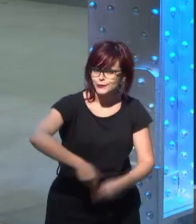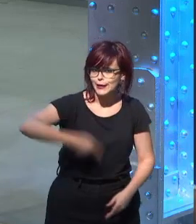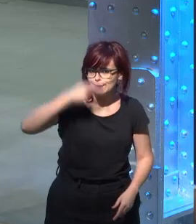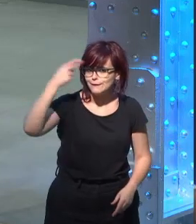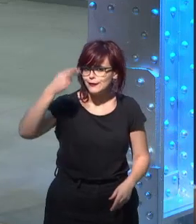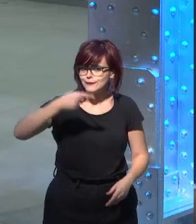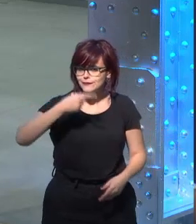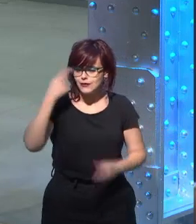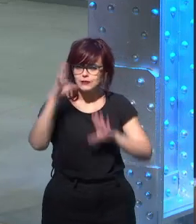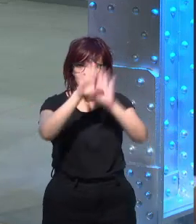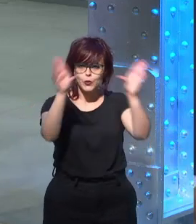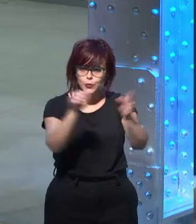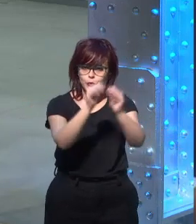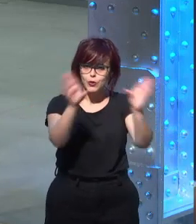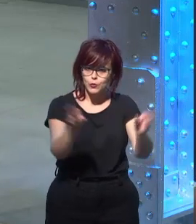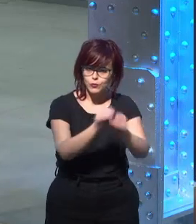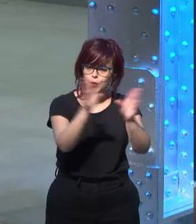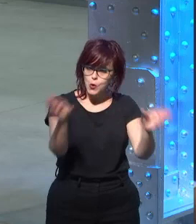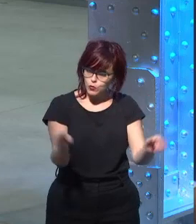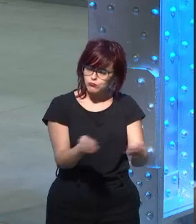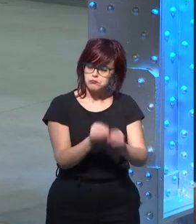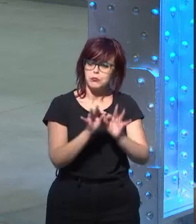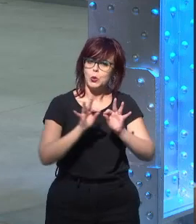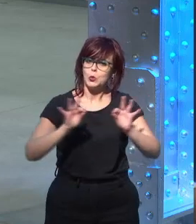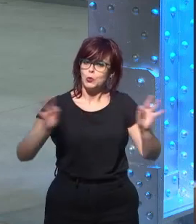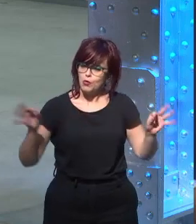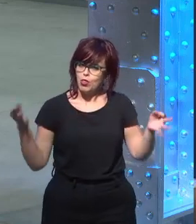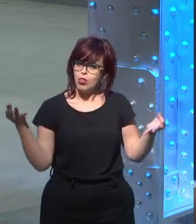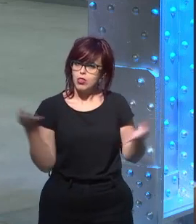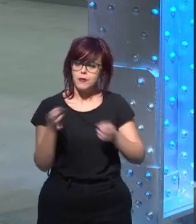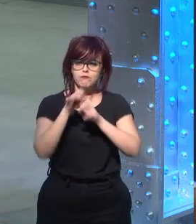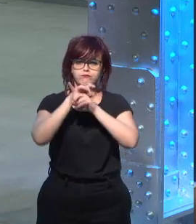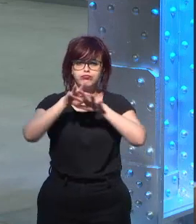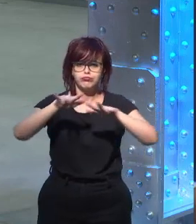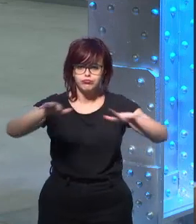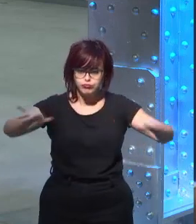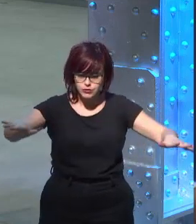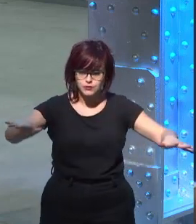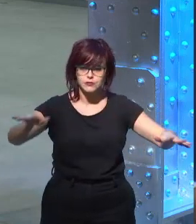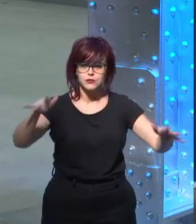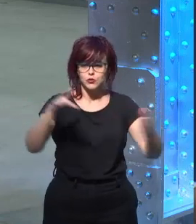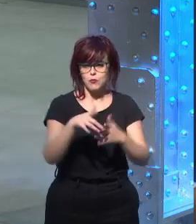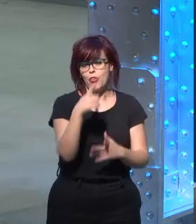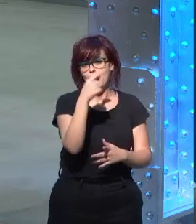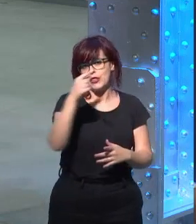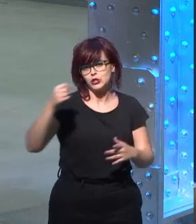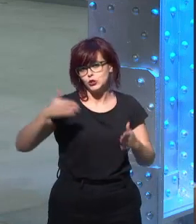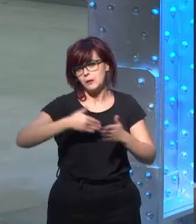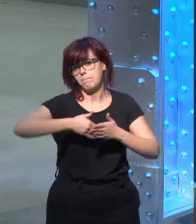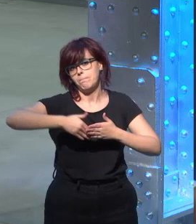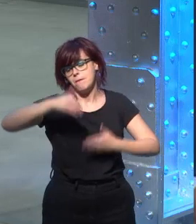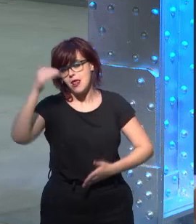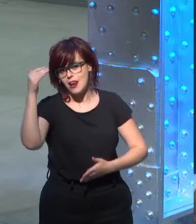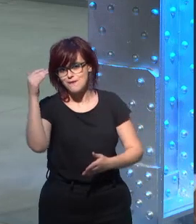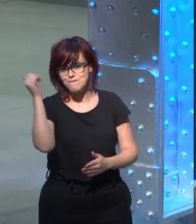interesante que aquí se ha dicho, en síntesis, por supuesto, pueda llegar a no a cientos de miles. Tenemos la